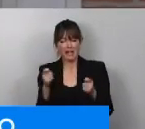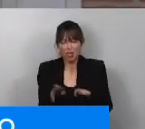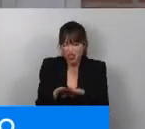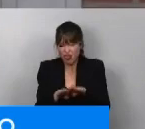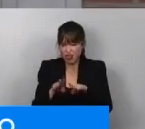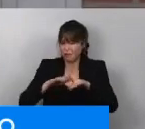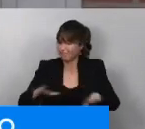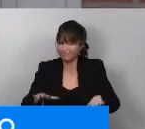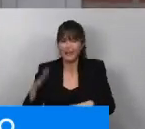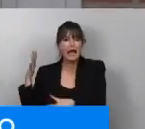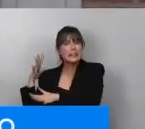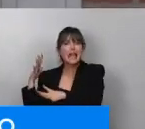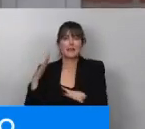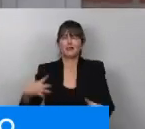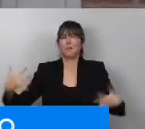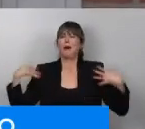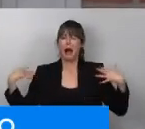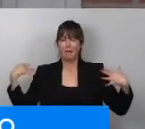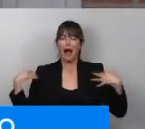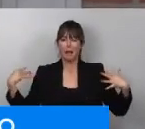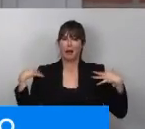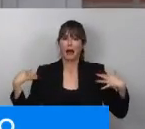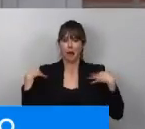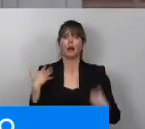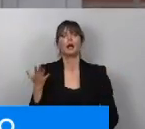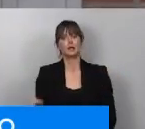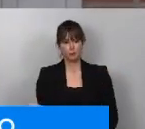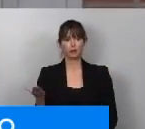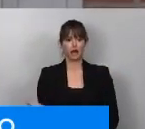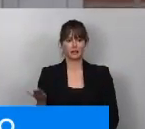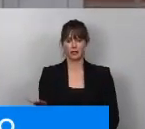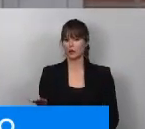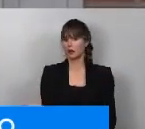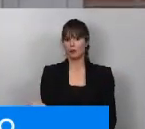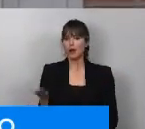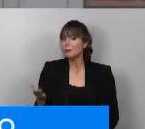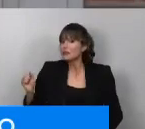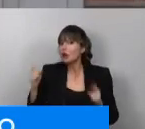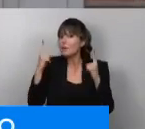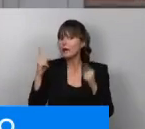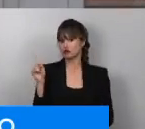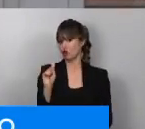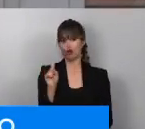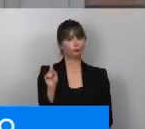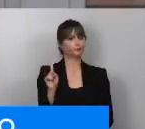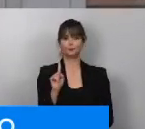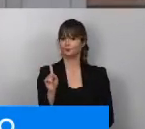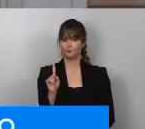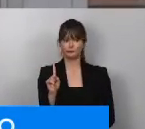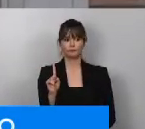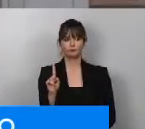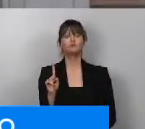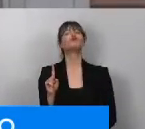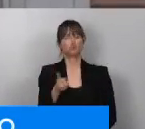10 añ sufria es grave pero no es lo más relevante podemos